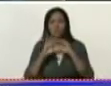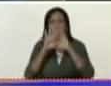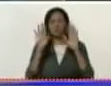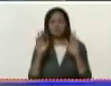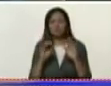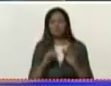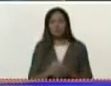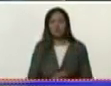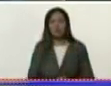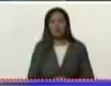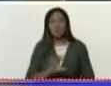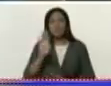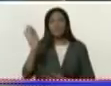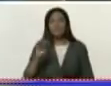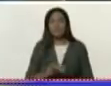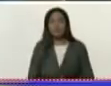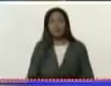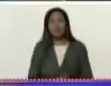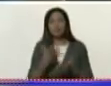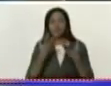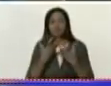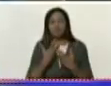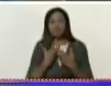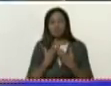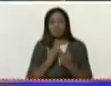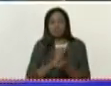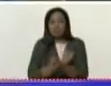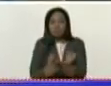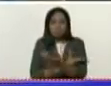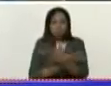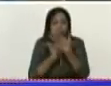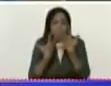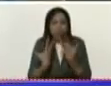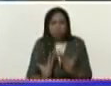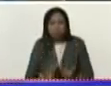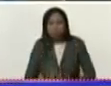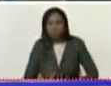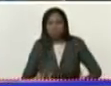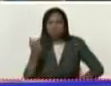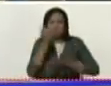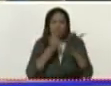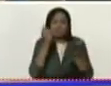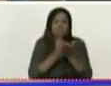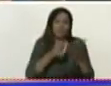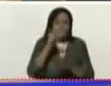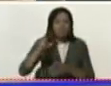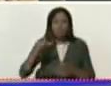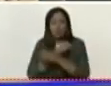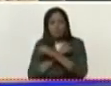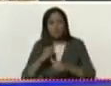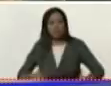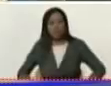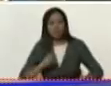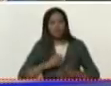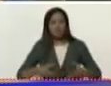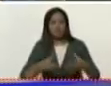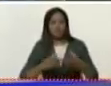país bañado en sangre y matar soldados oficiales de nuestros